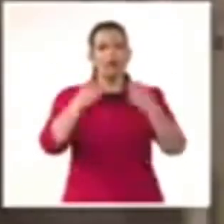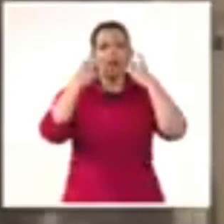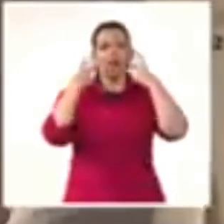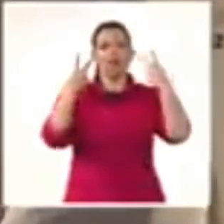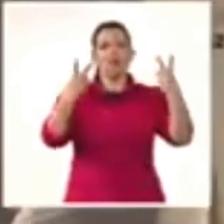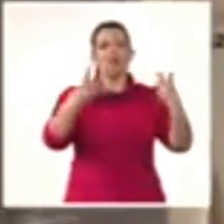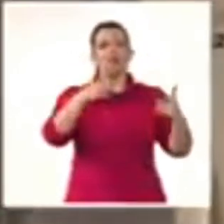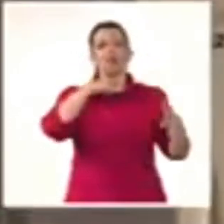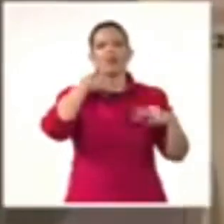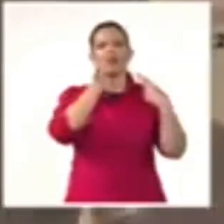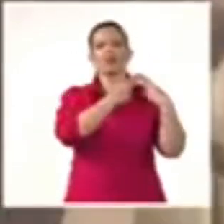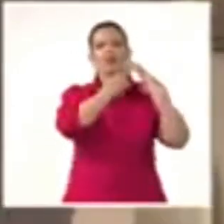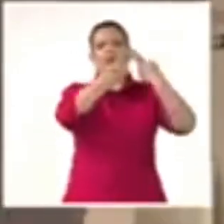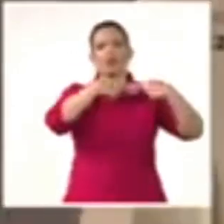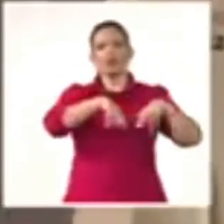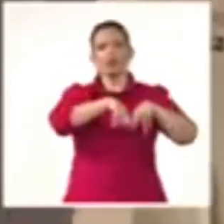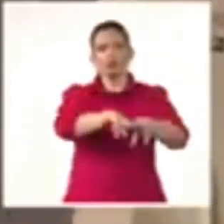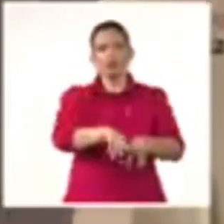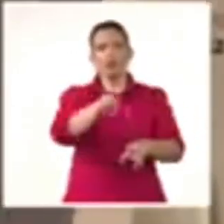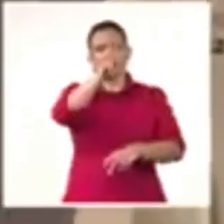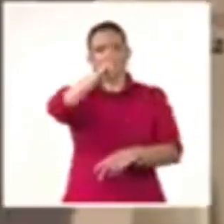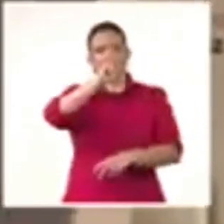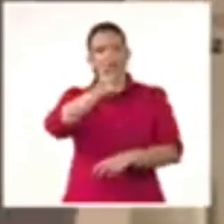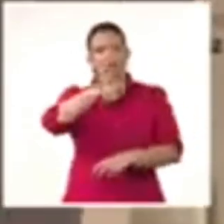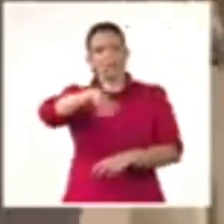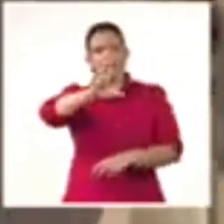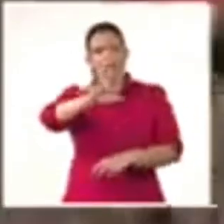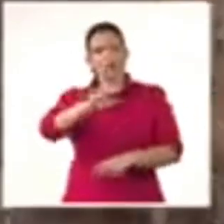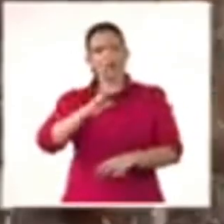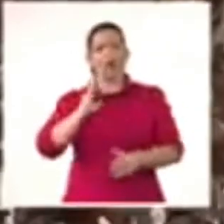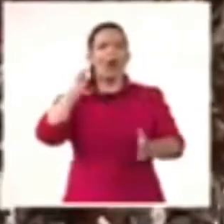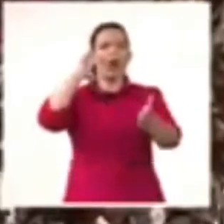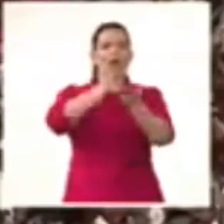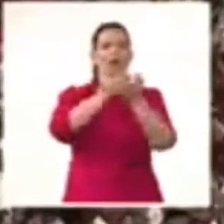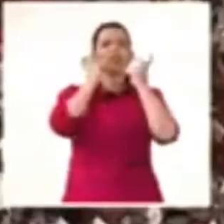julio. ¡Gloria! ¡Hasta la victoria siempre!